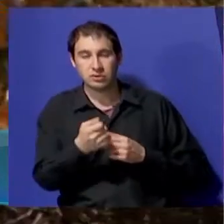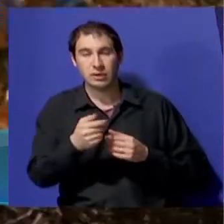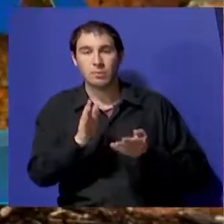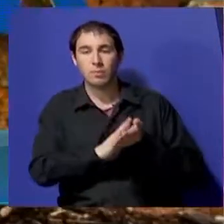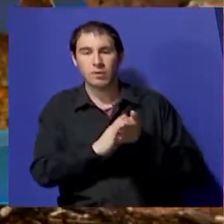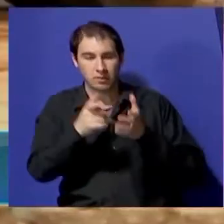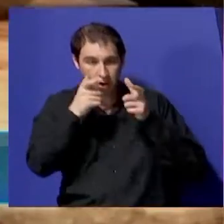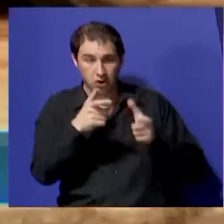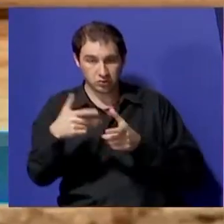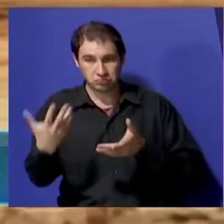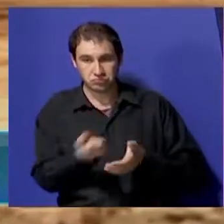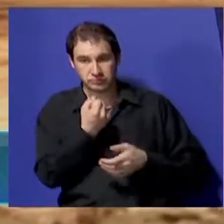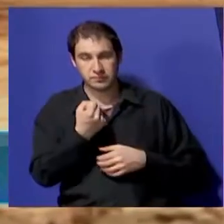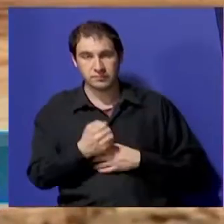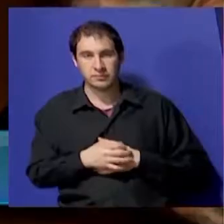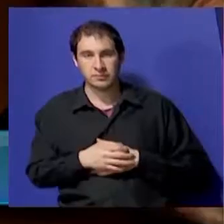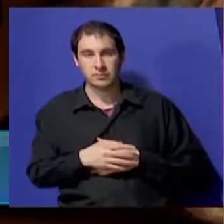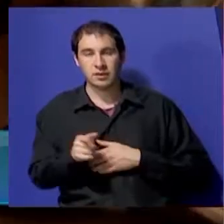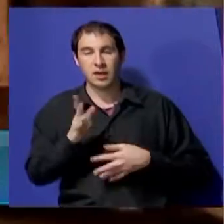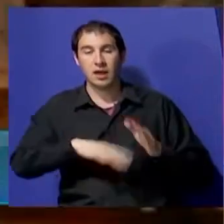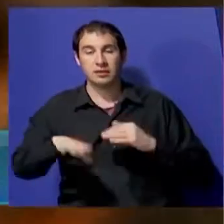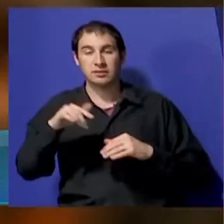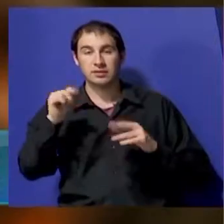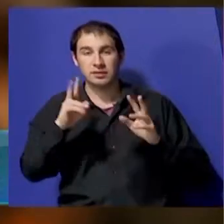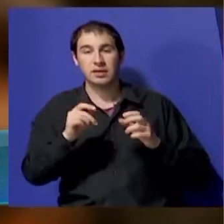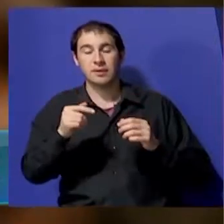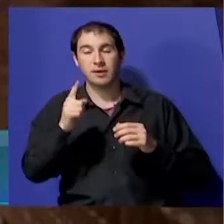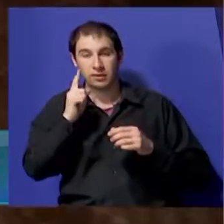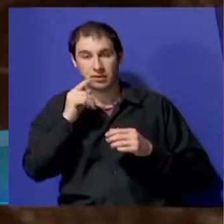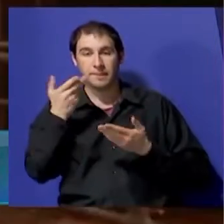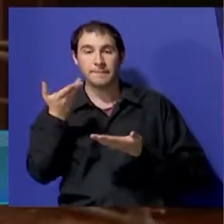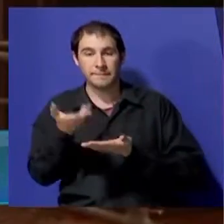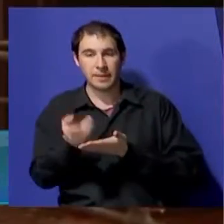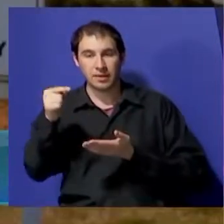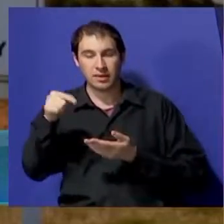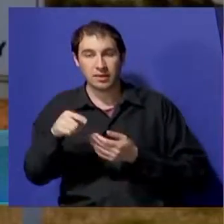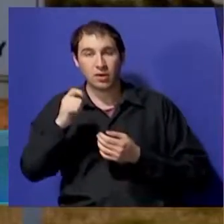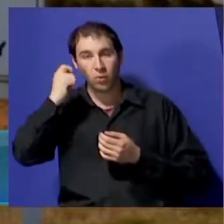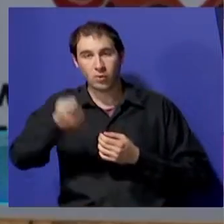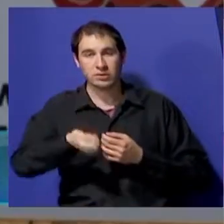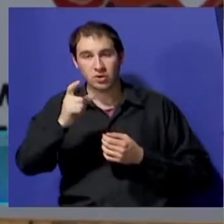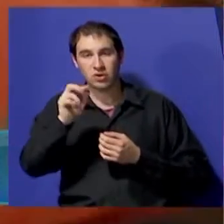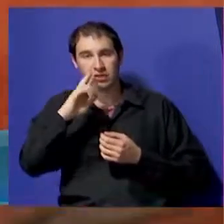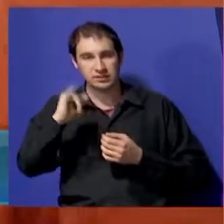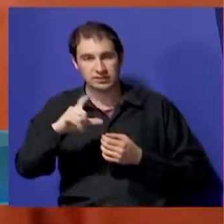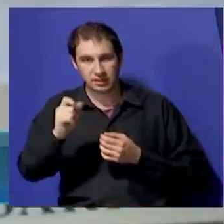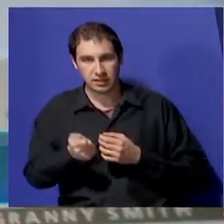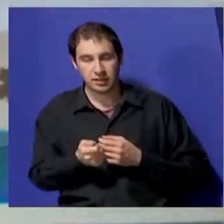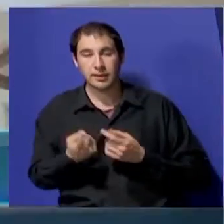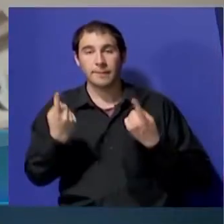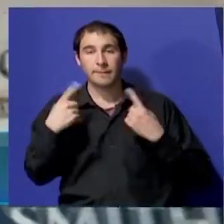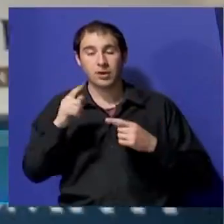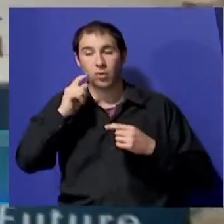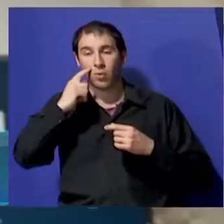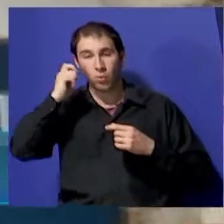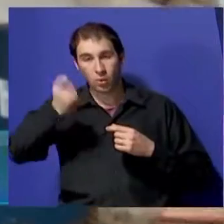de los monitoreos realizados en el marco del amparo que lleva a cabo el juez Orixa, pero que el juez